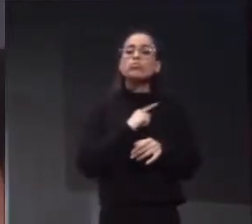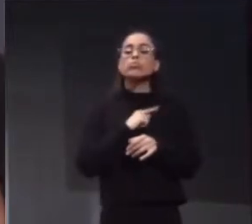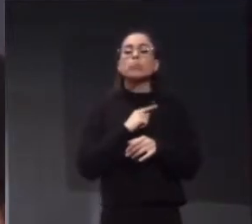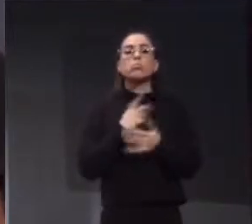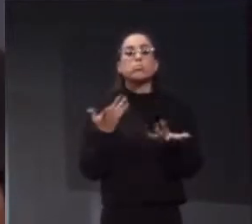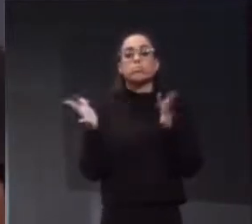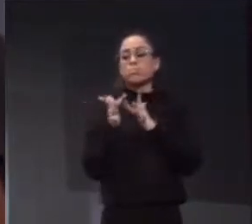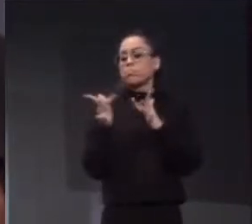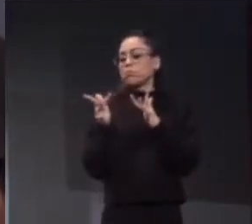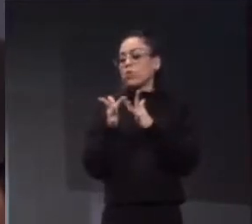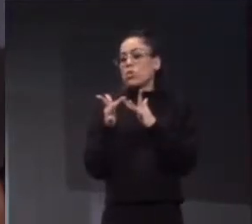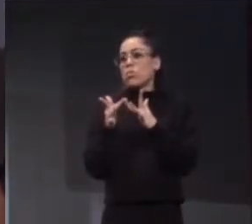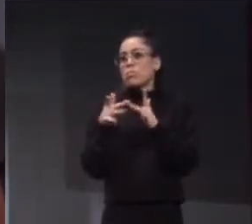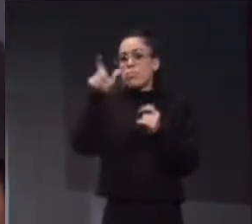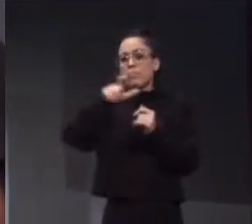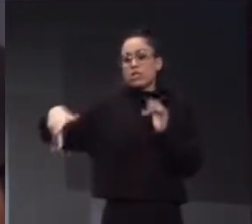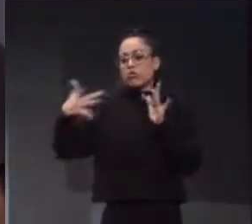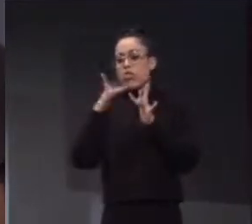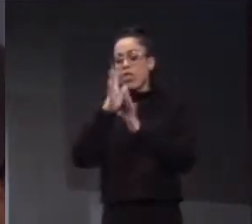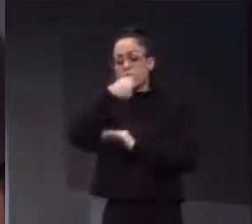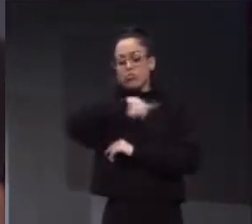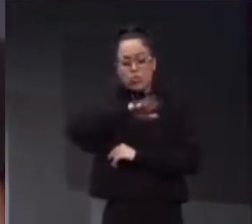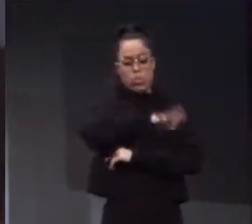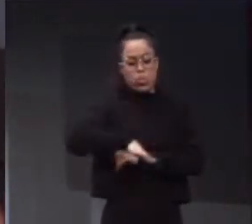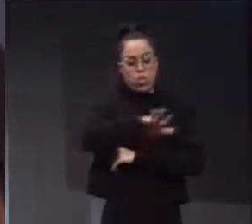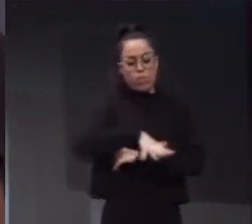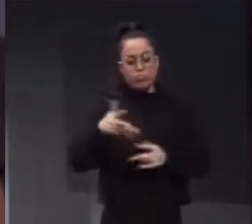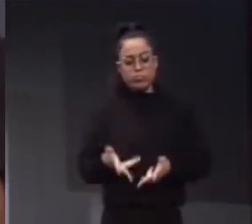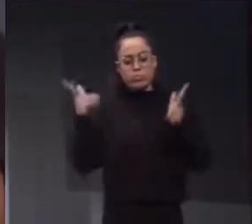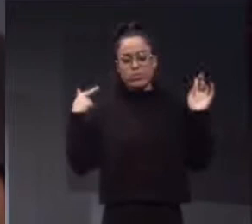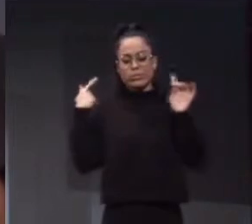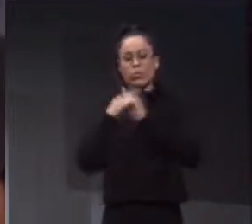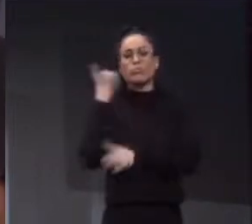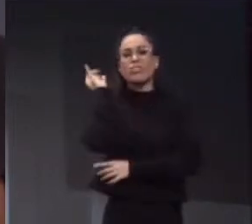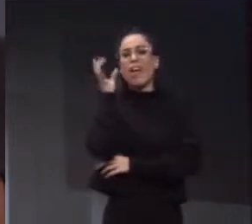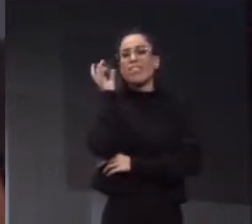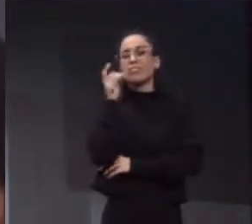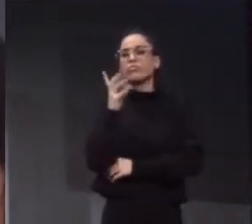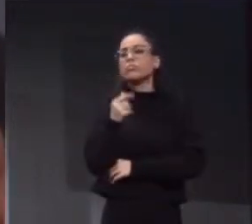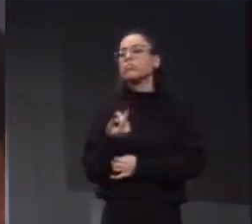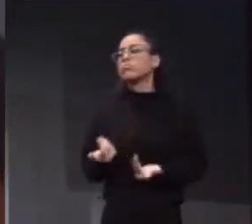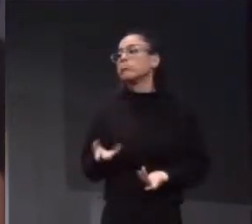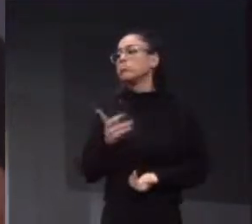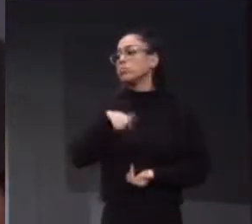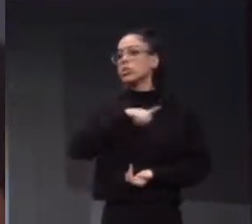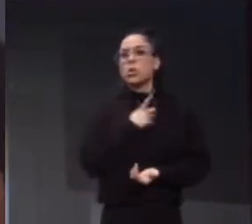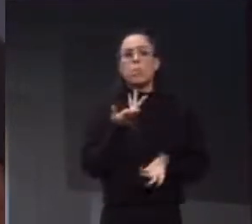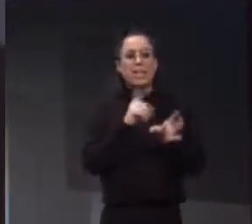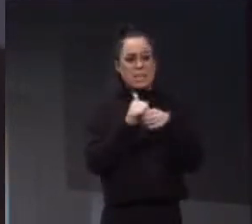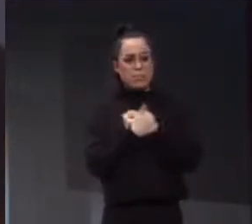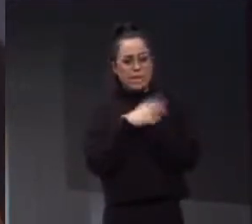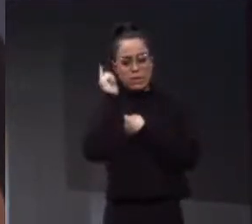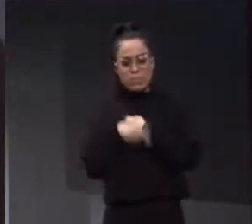hasta los espacios que ofrecemos pues para hacer charlas ahí hemos tenido participamos de una forma